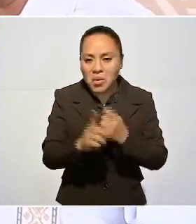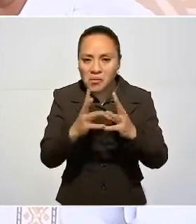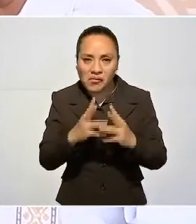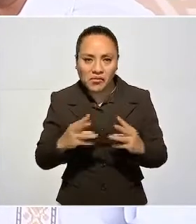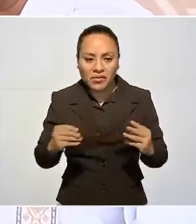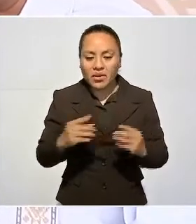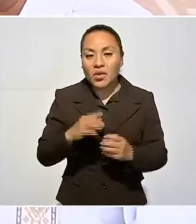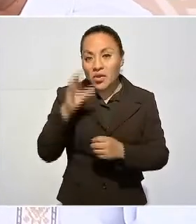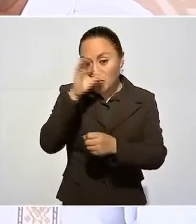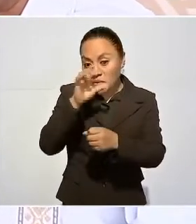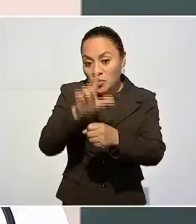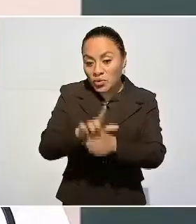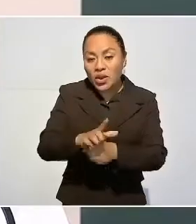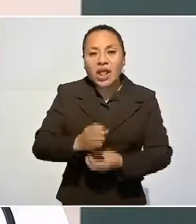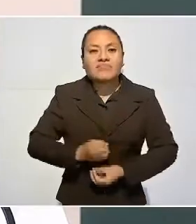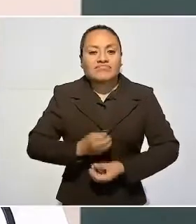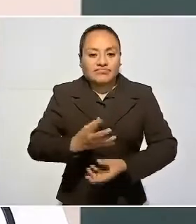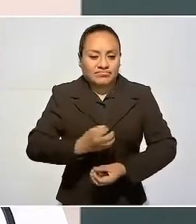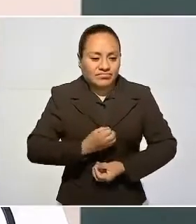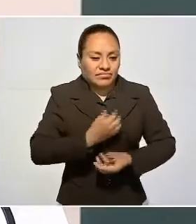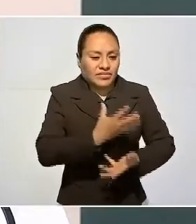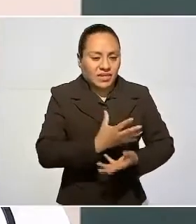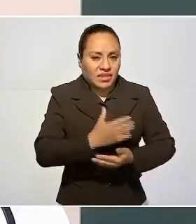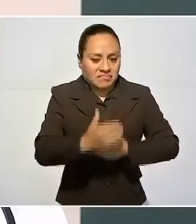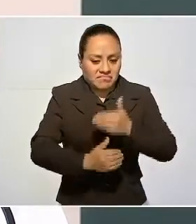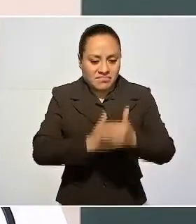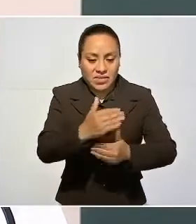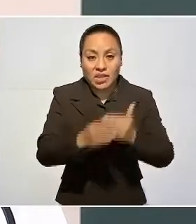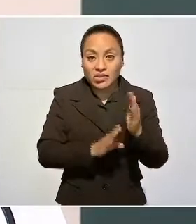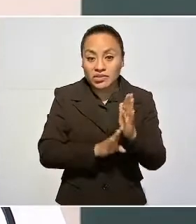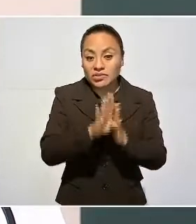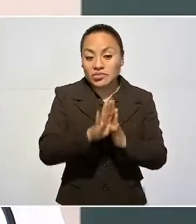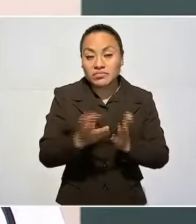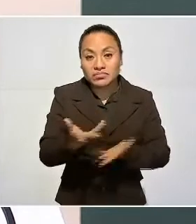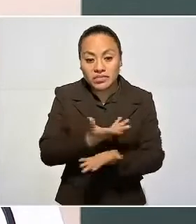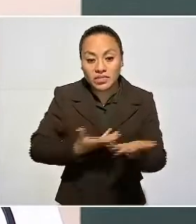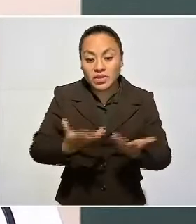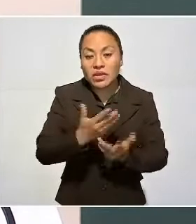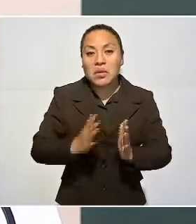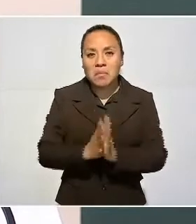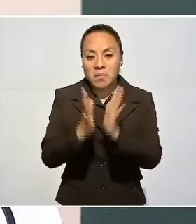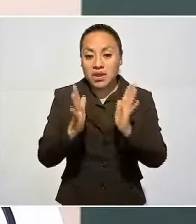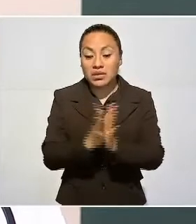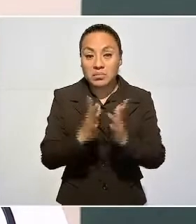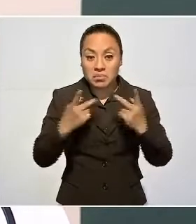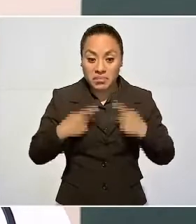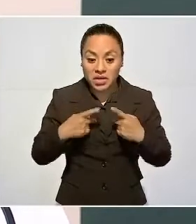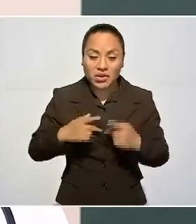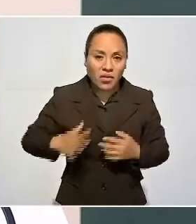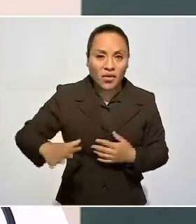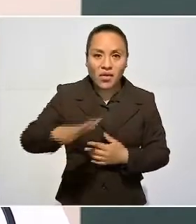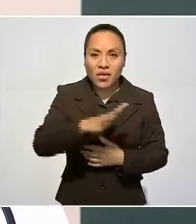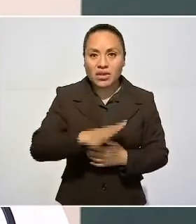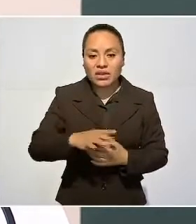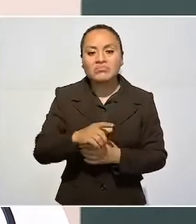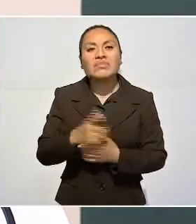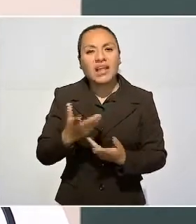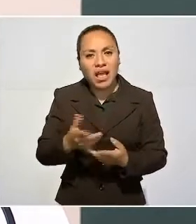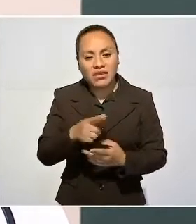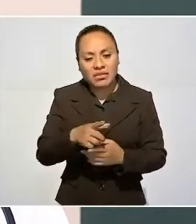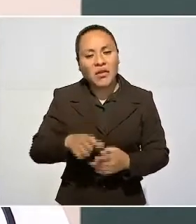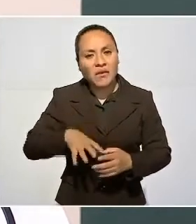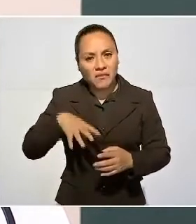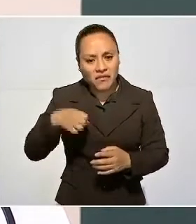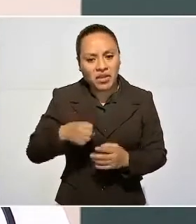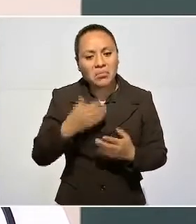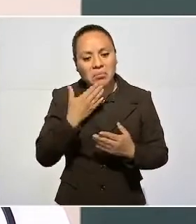de nuestras expresiones, el progreso social con la participación y observancia ciudadana, mismos que han